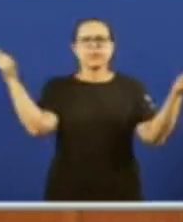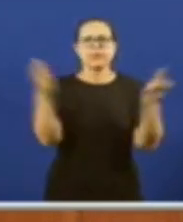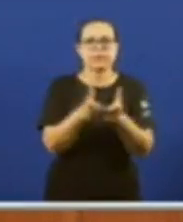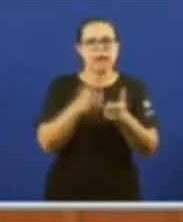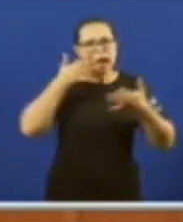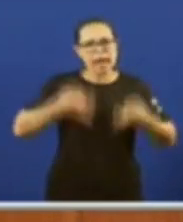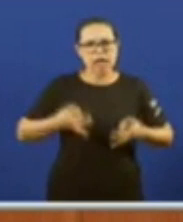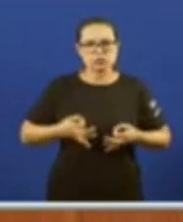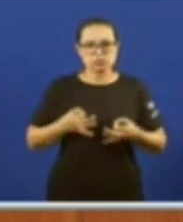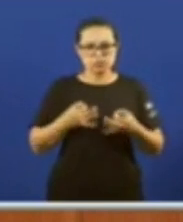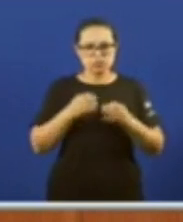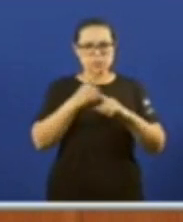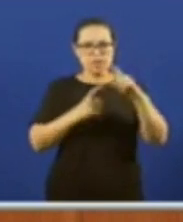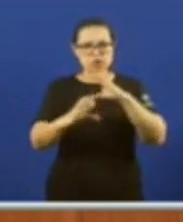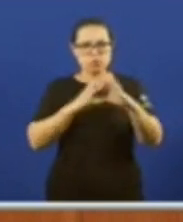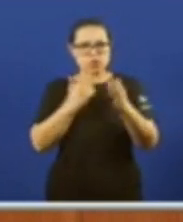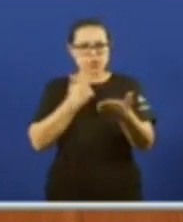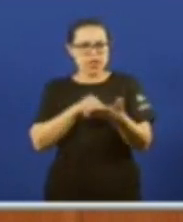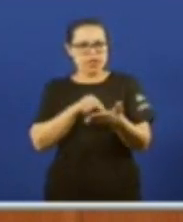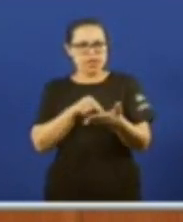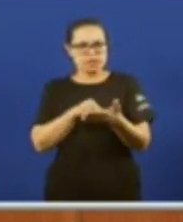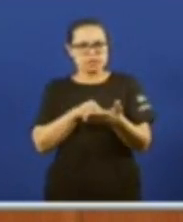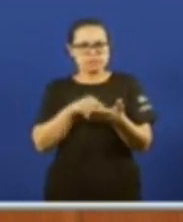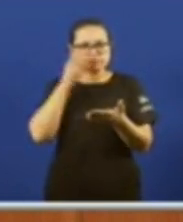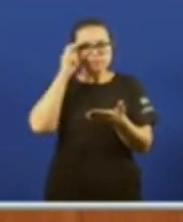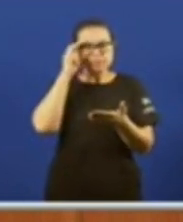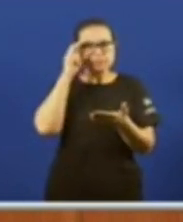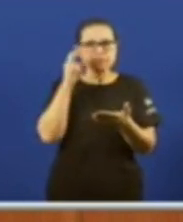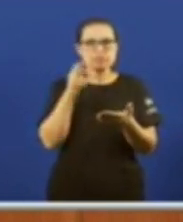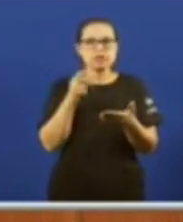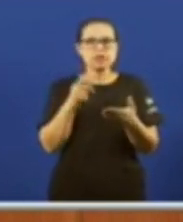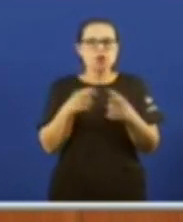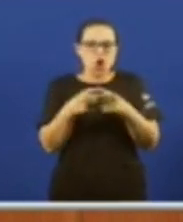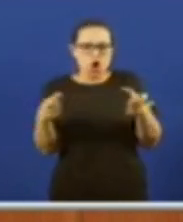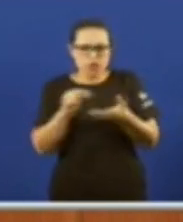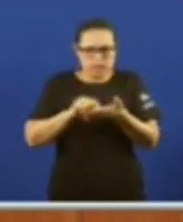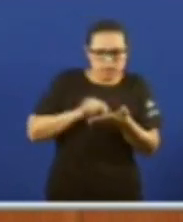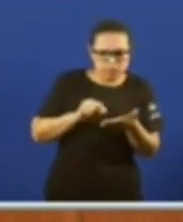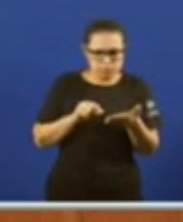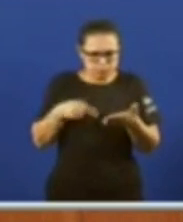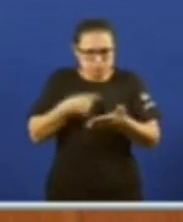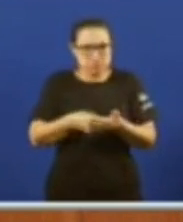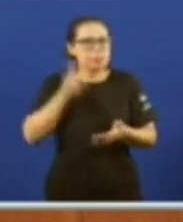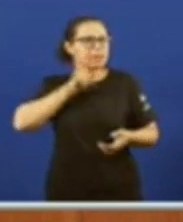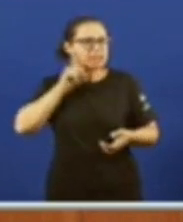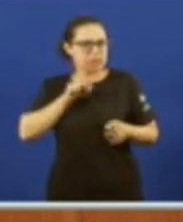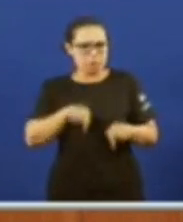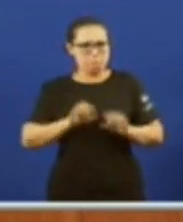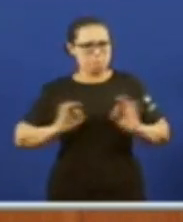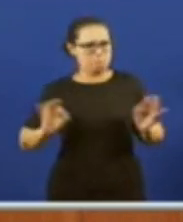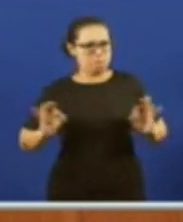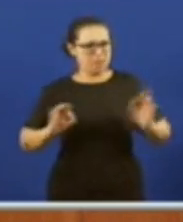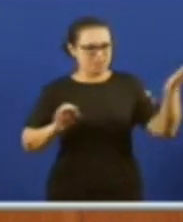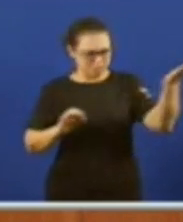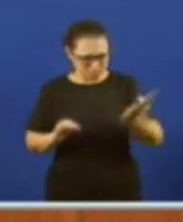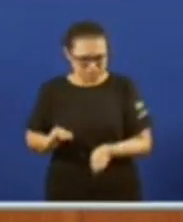o que recollen os medios de comunicación. Non vin que vostede emitira neste momento ningunha nota descalificando e dicindo que eso era mentira. E ven aquí